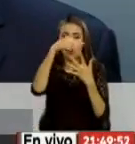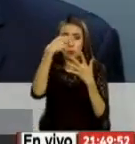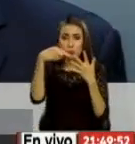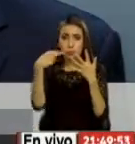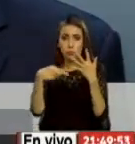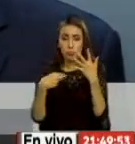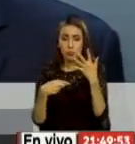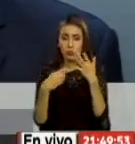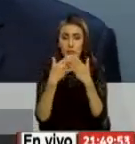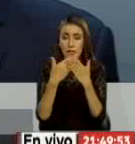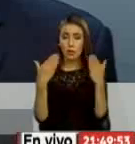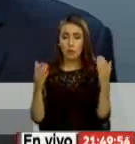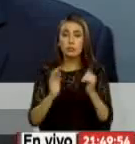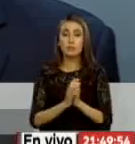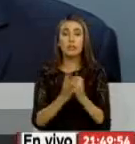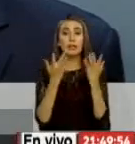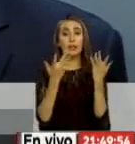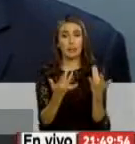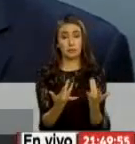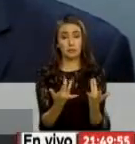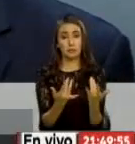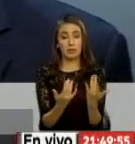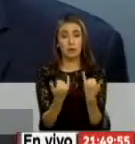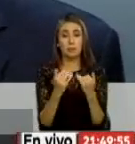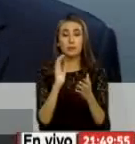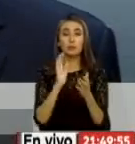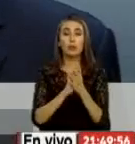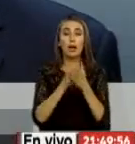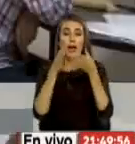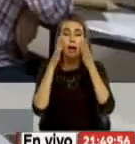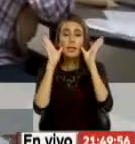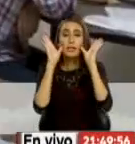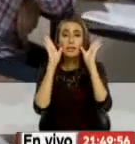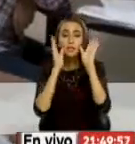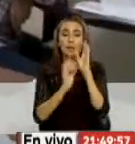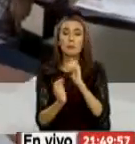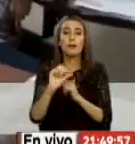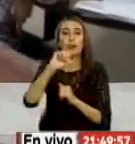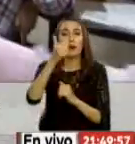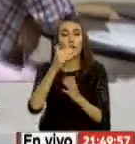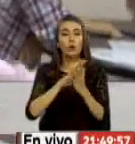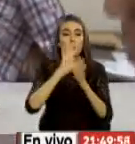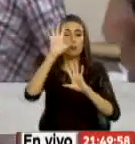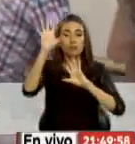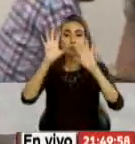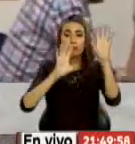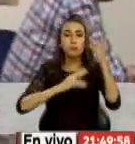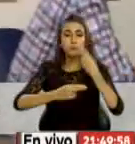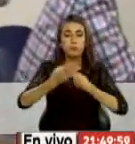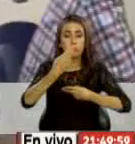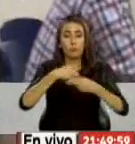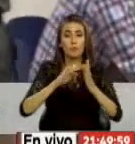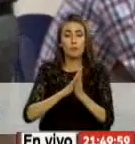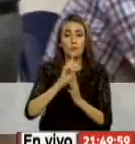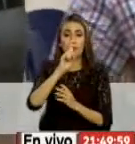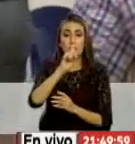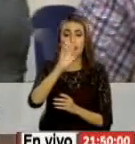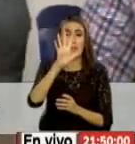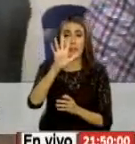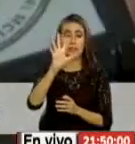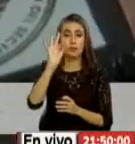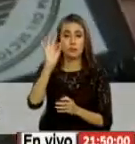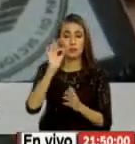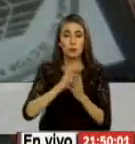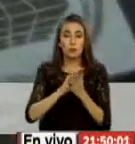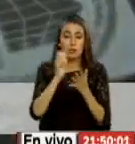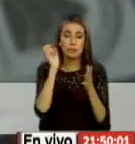priorizados y esperamos pues también en el mes de diciembre tener otra subasta. En sus registros, Inmobiliar tiene 159 oferentes